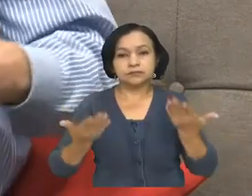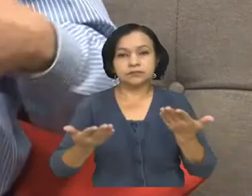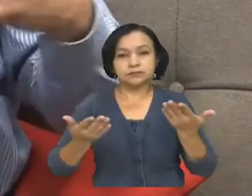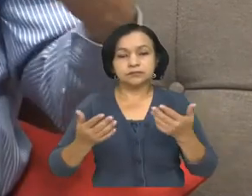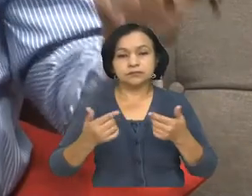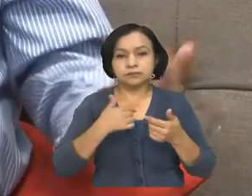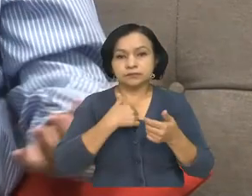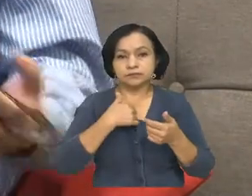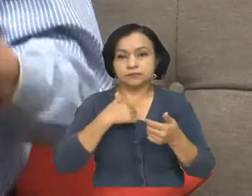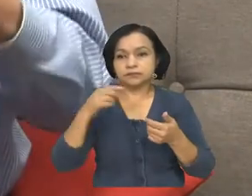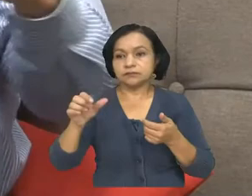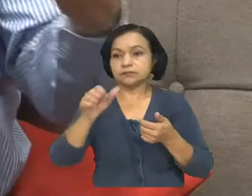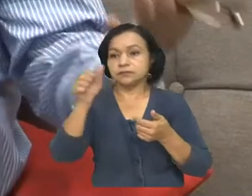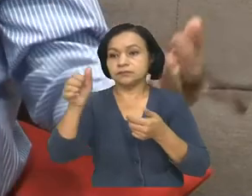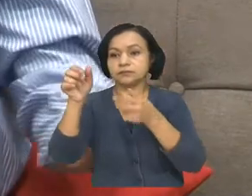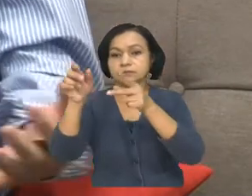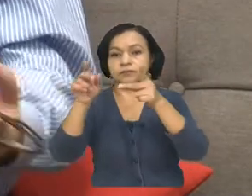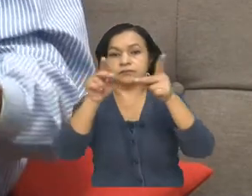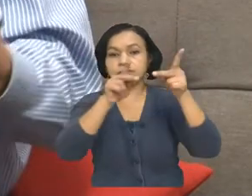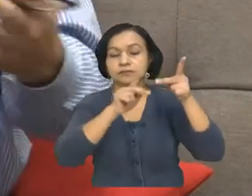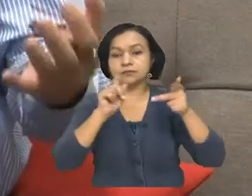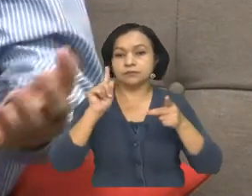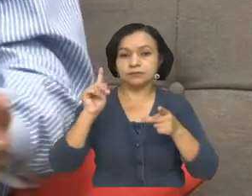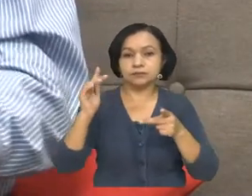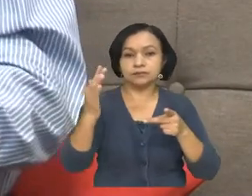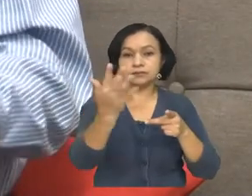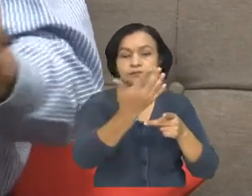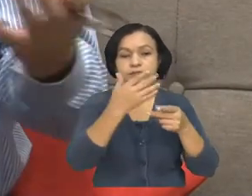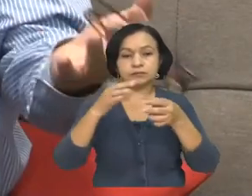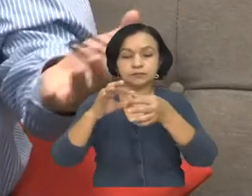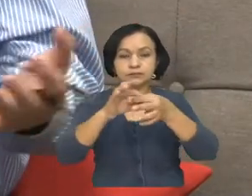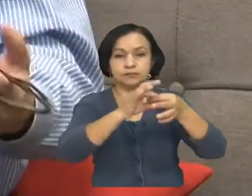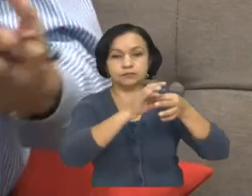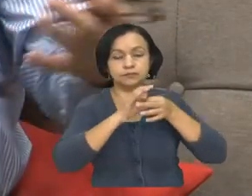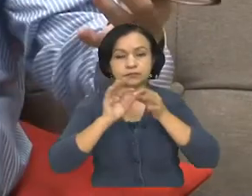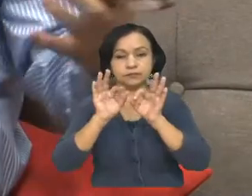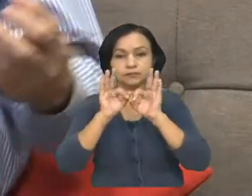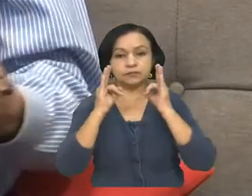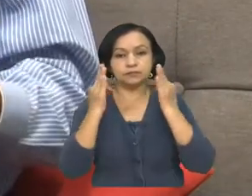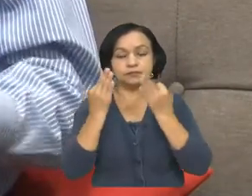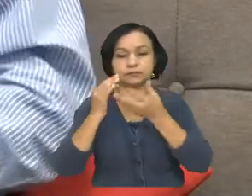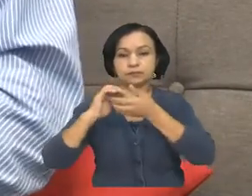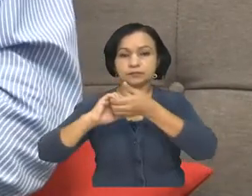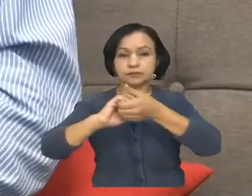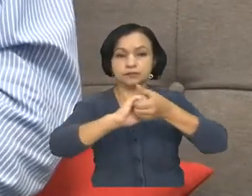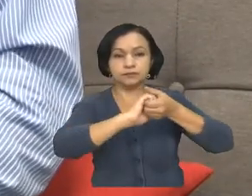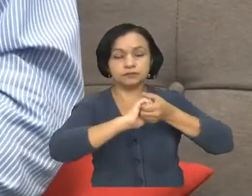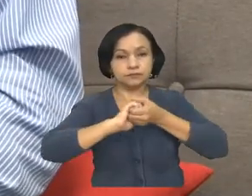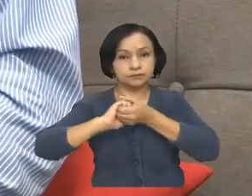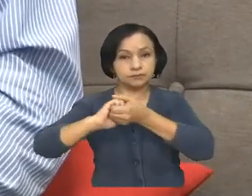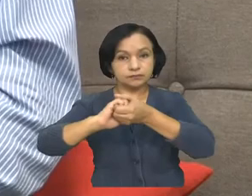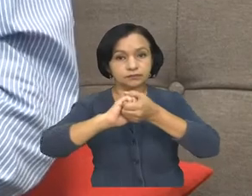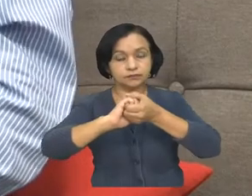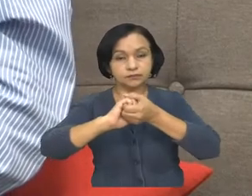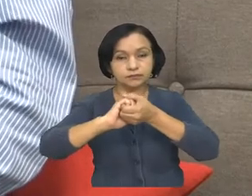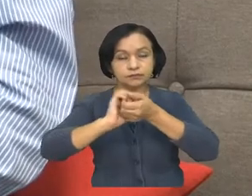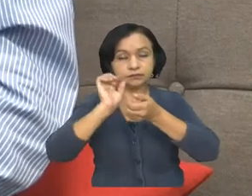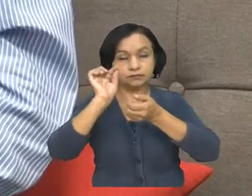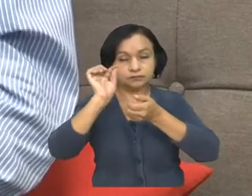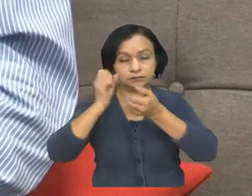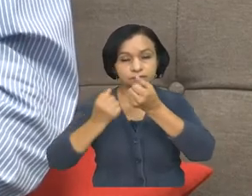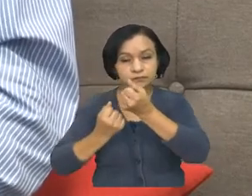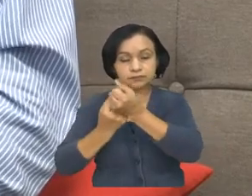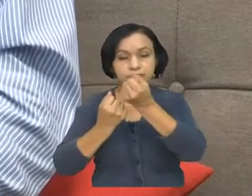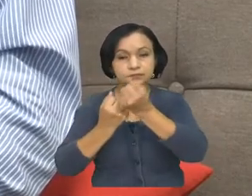yo, sino mis otros compañeros, todos los que anduvimos involucrados, mi familia, mis amigos, pues pusimos un grano de arena para